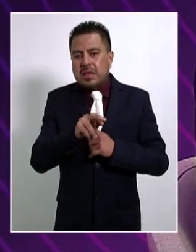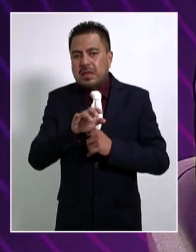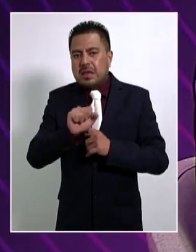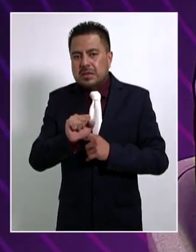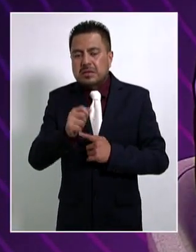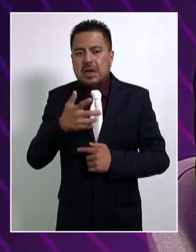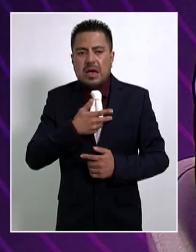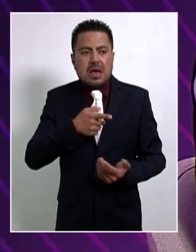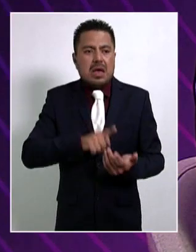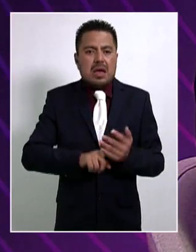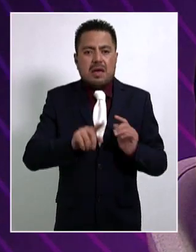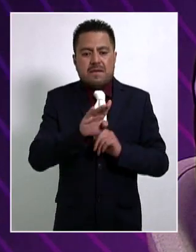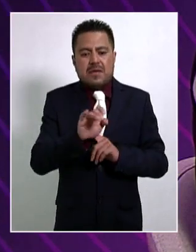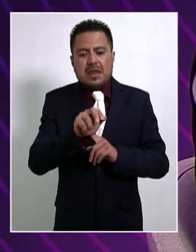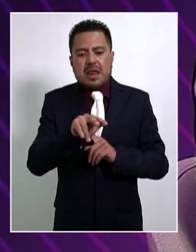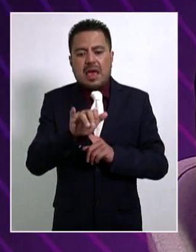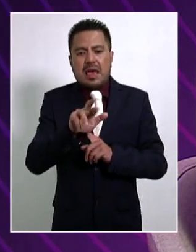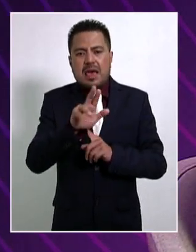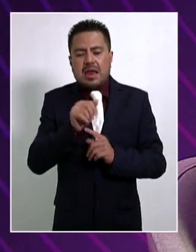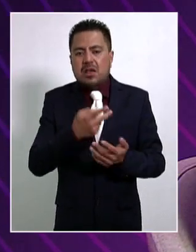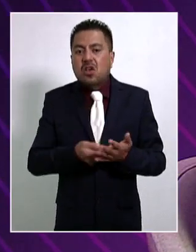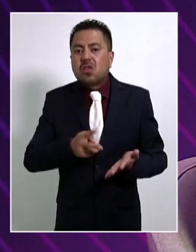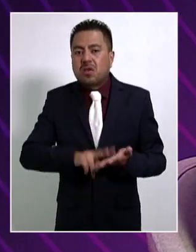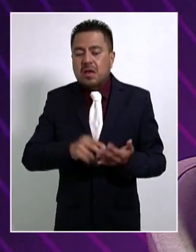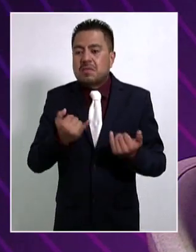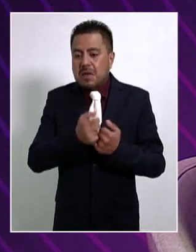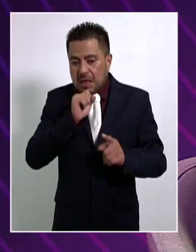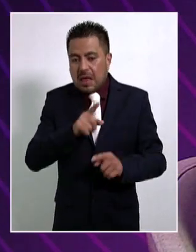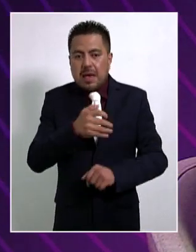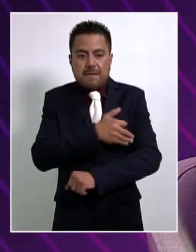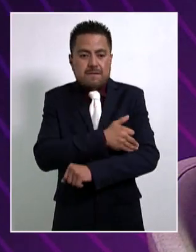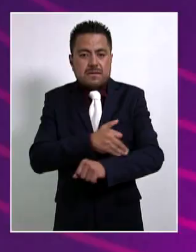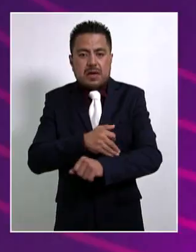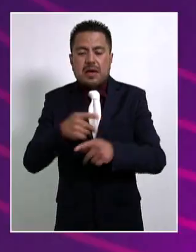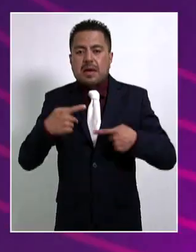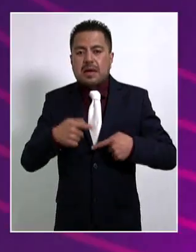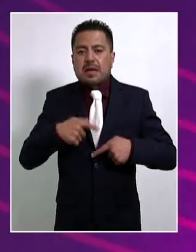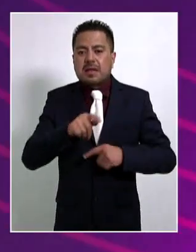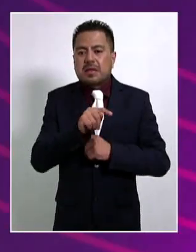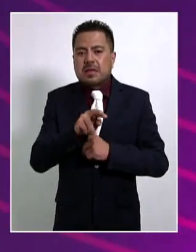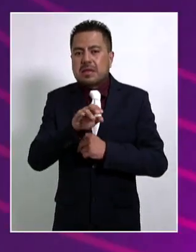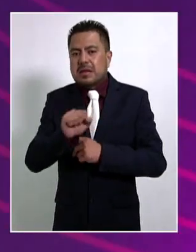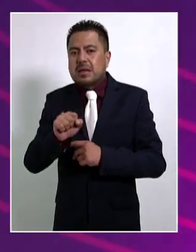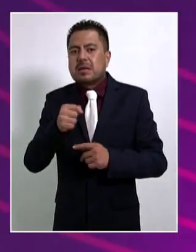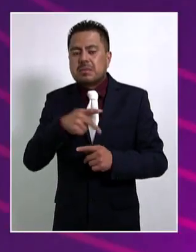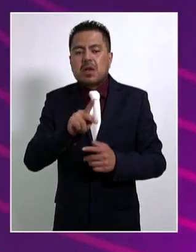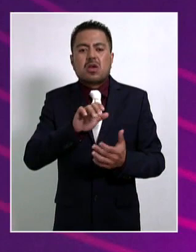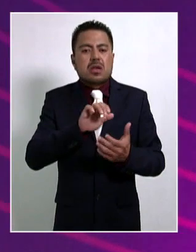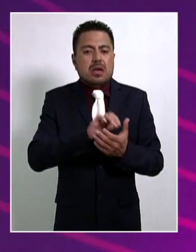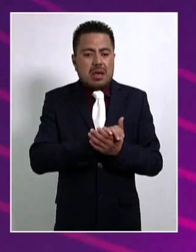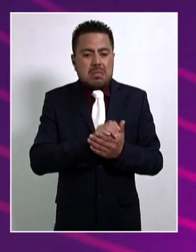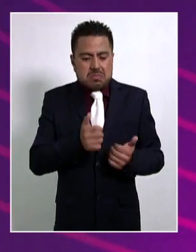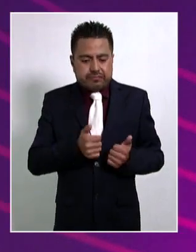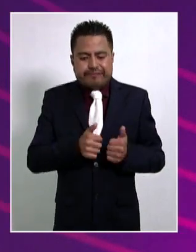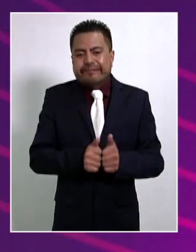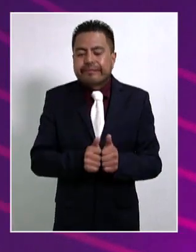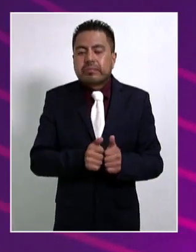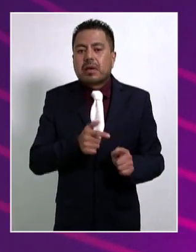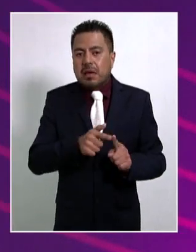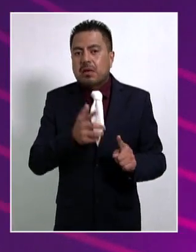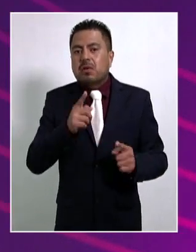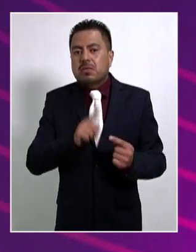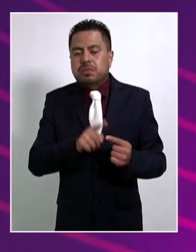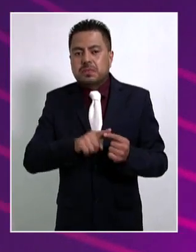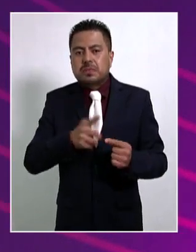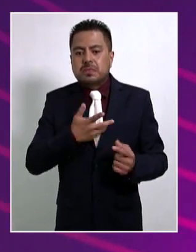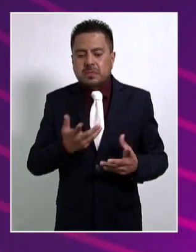las personas no binarias, pero también están sus familias de las personas trans, pero también están sus parejas. Entonces, ¿dónde